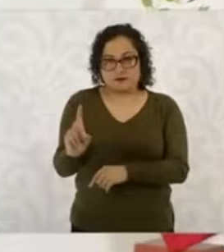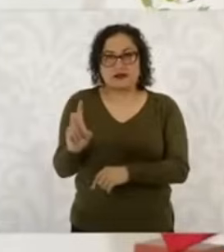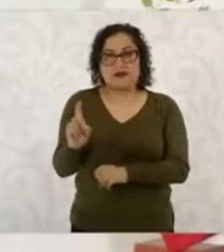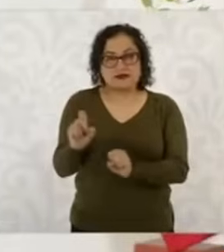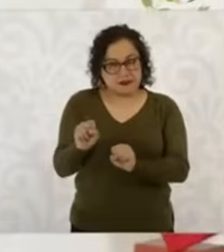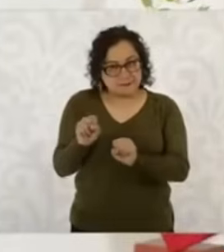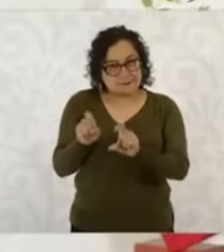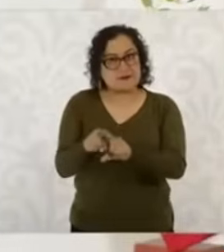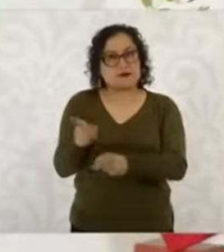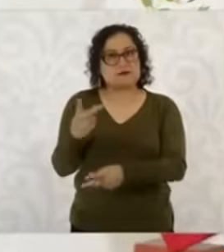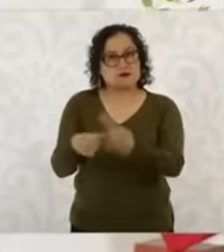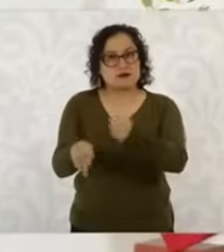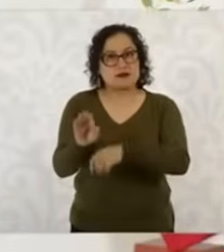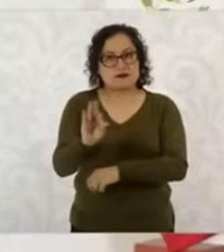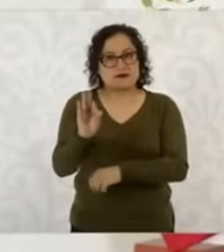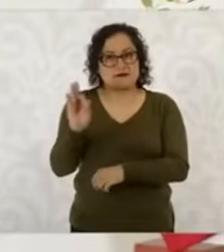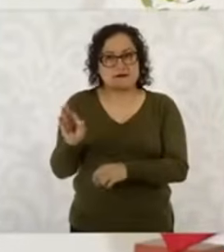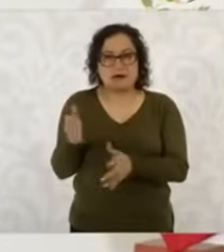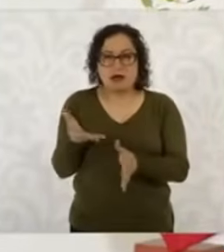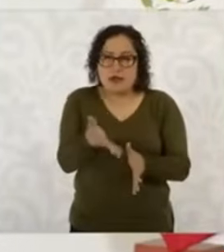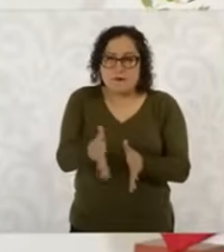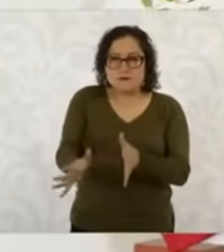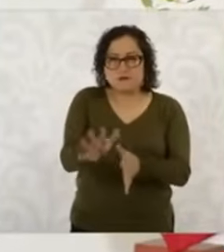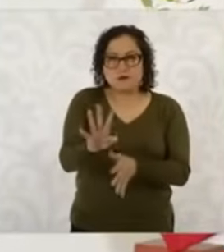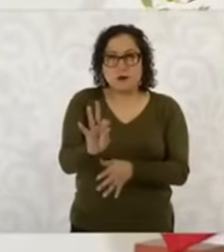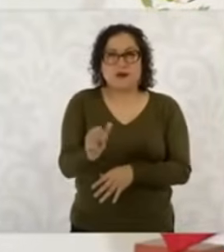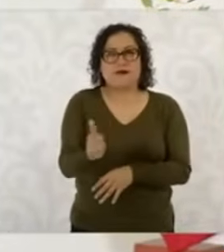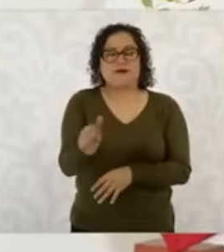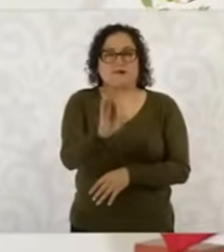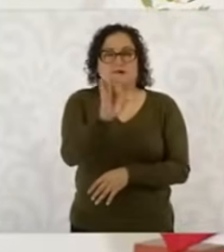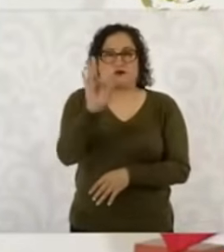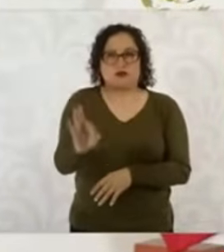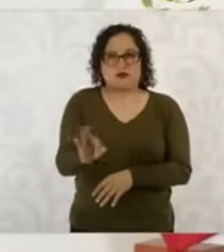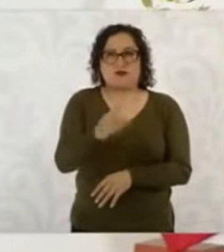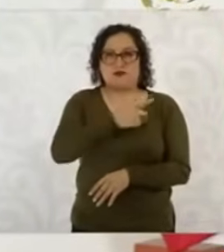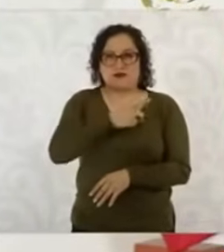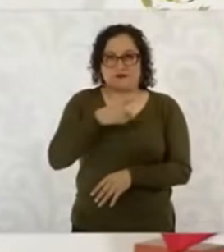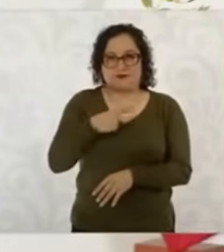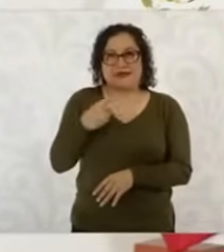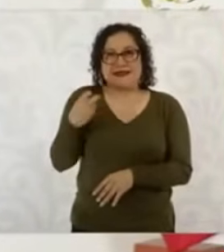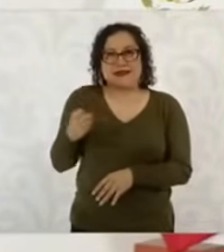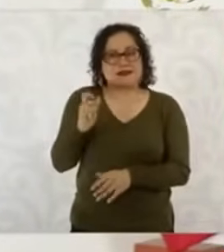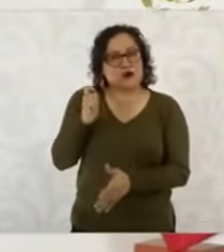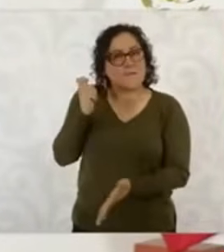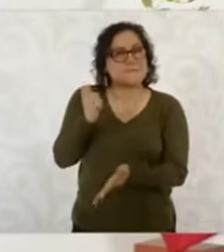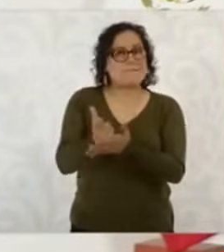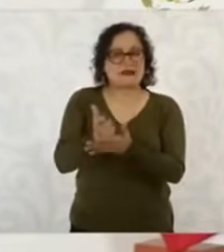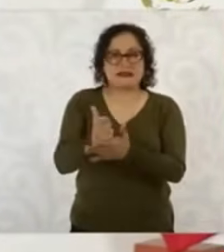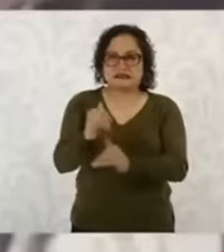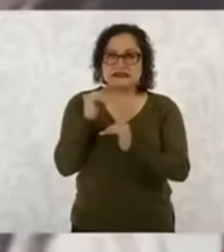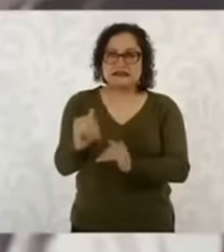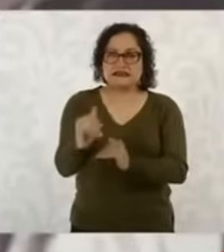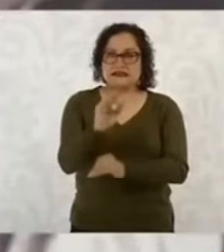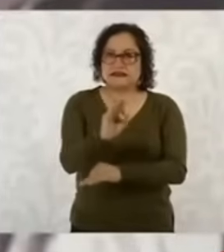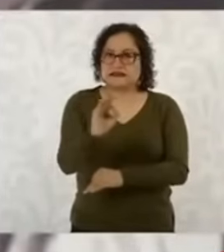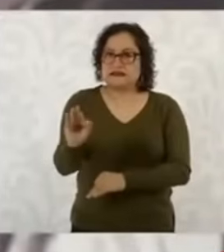en general vencen 46% de la deuda de la petrolera. Entonces, este rescate que estamos haciendo de Pemex